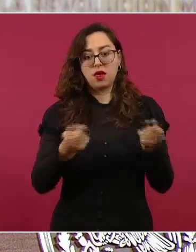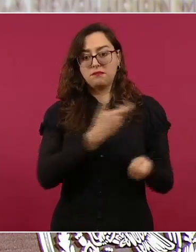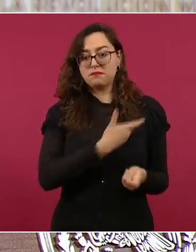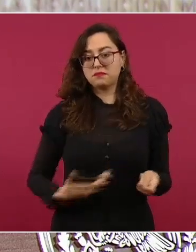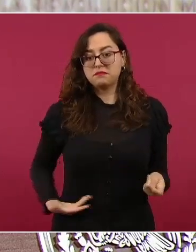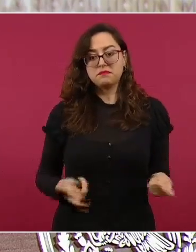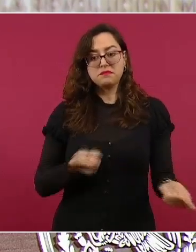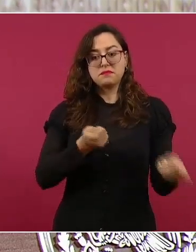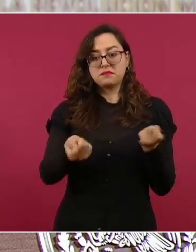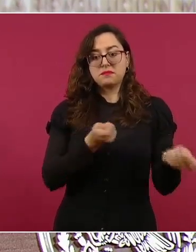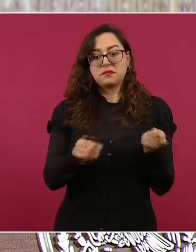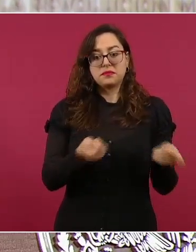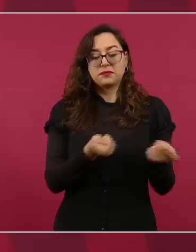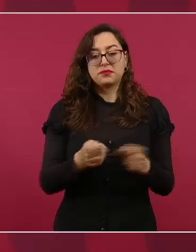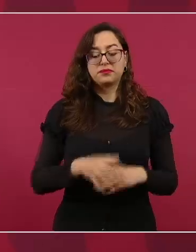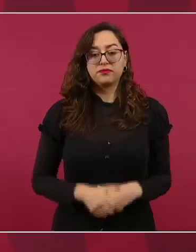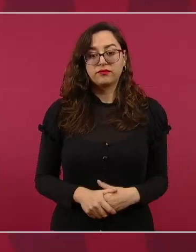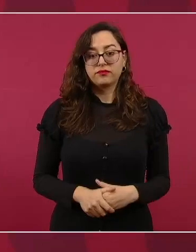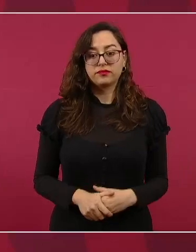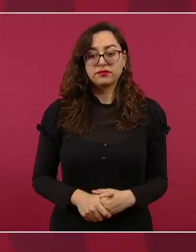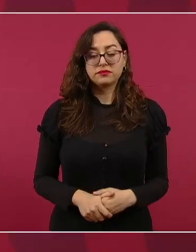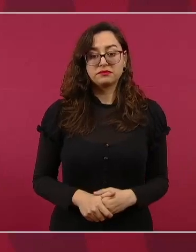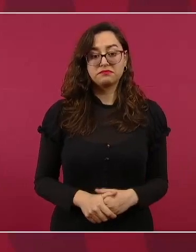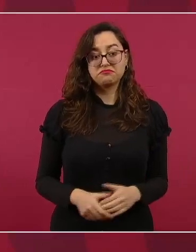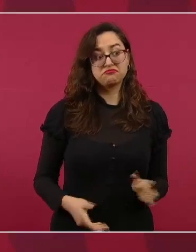Es hasta ahora